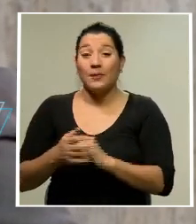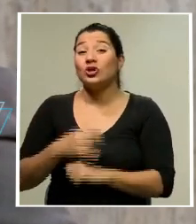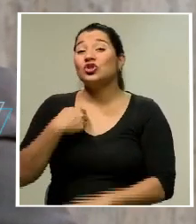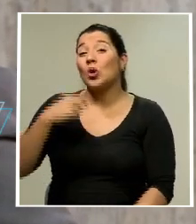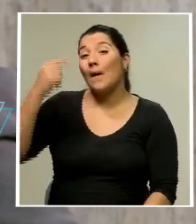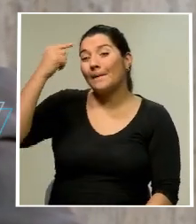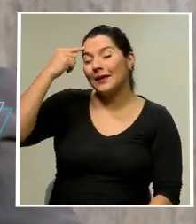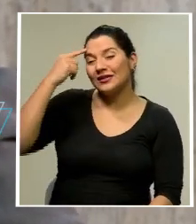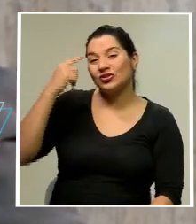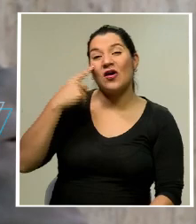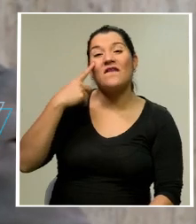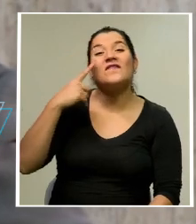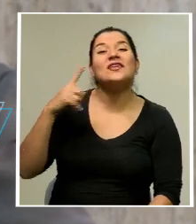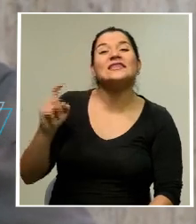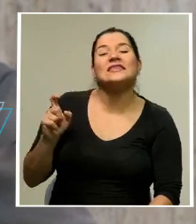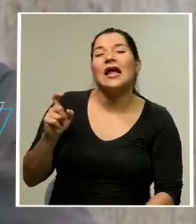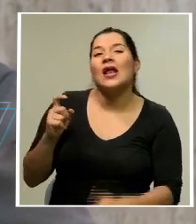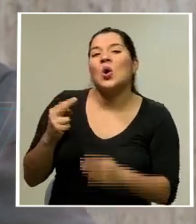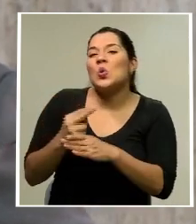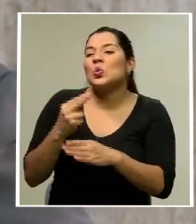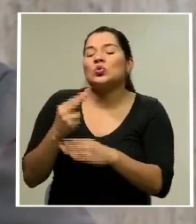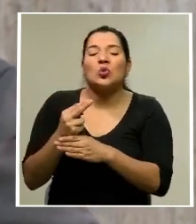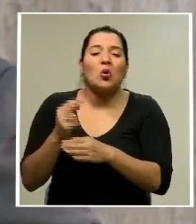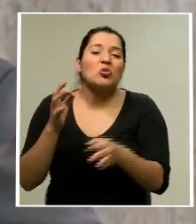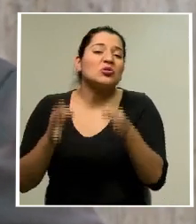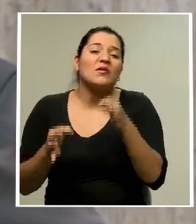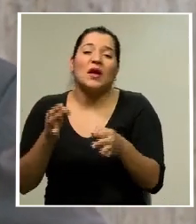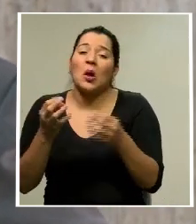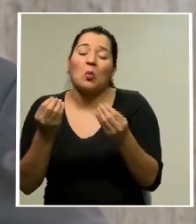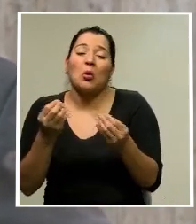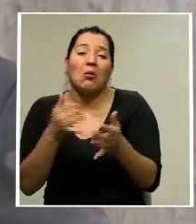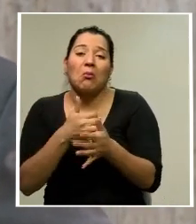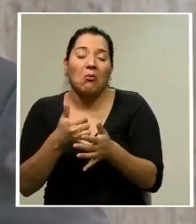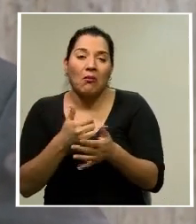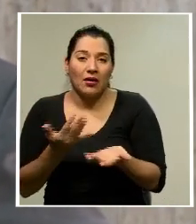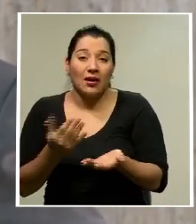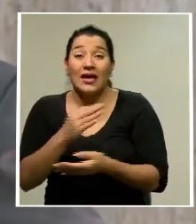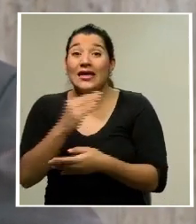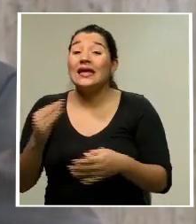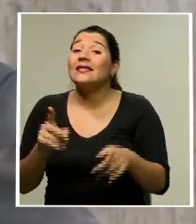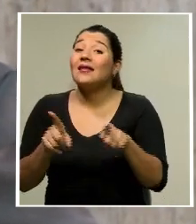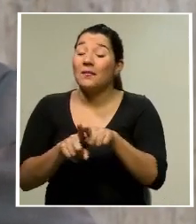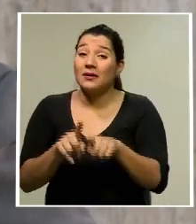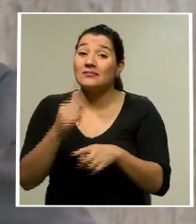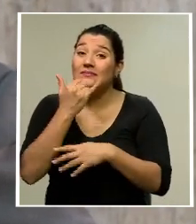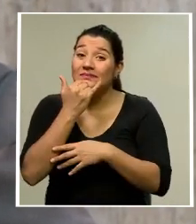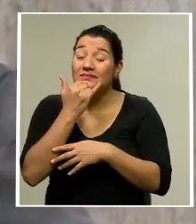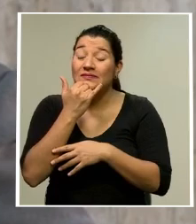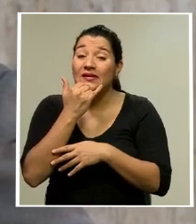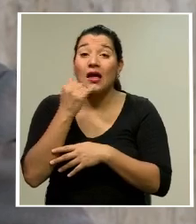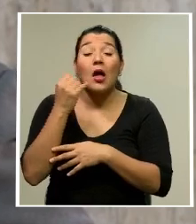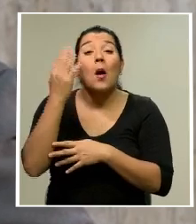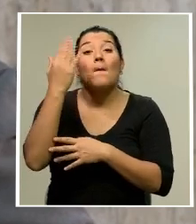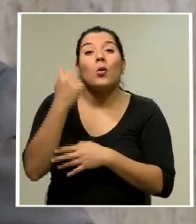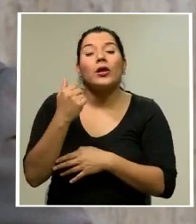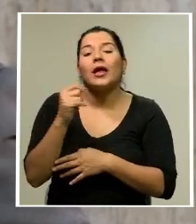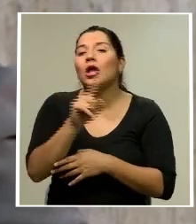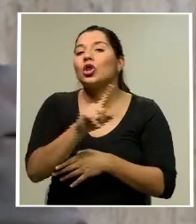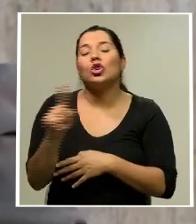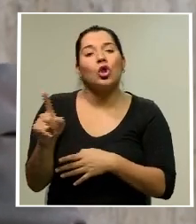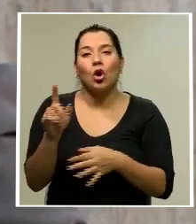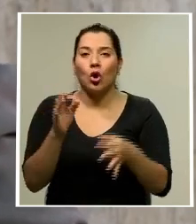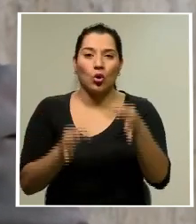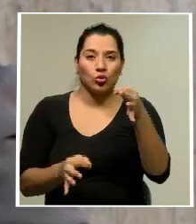a los argumentos que expuso la defensa, y además de eso cometió un serio error. La Fiscalía no argumentó o no